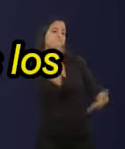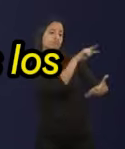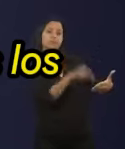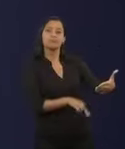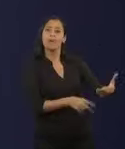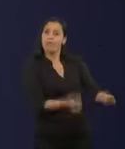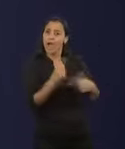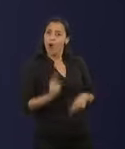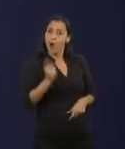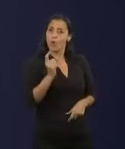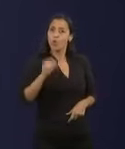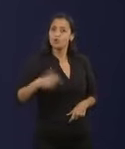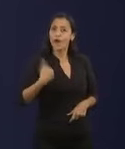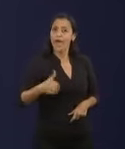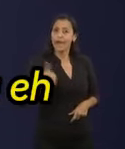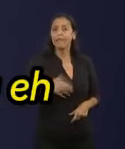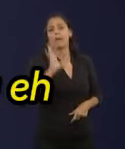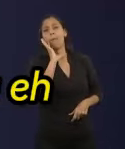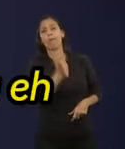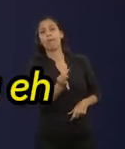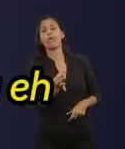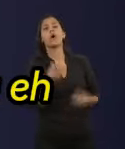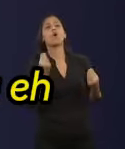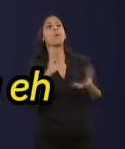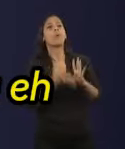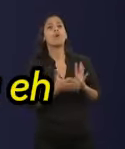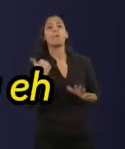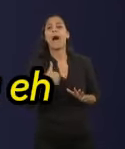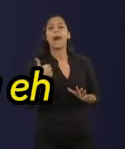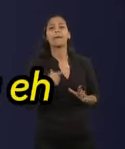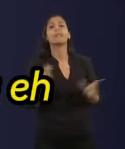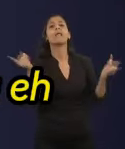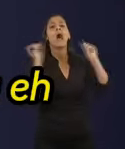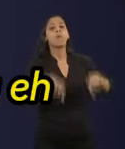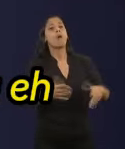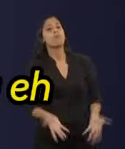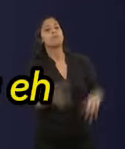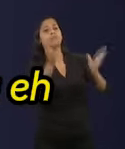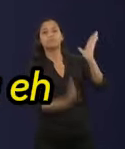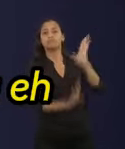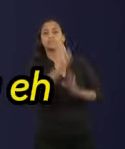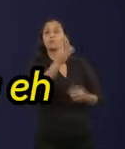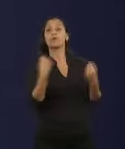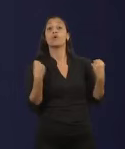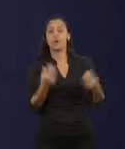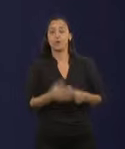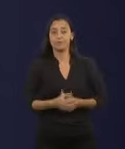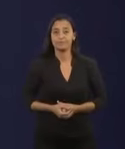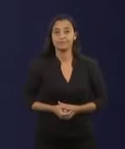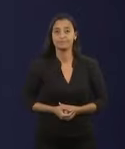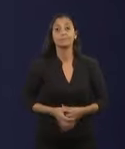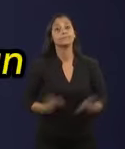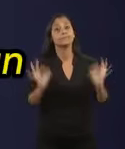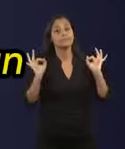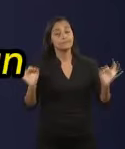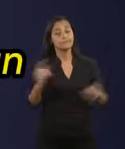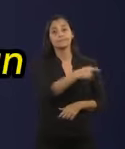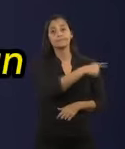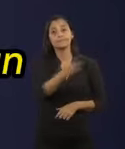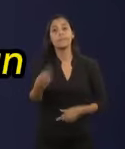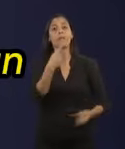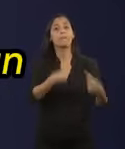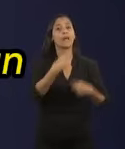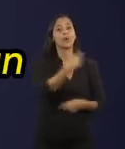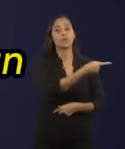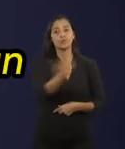todos los argentinos de cómo hemos sacado al país de la más absoluta miseria dicho esto soy todo